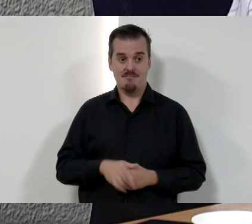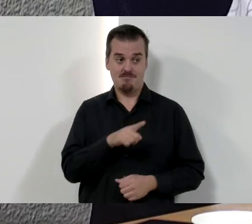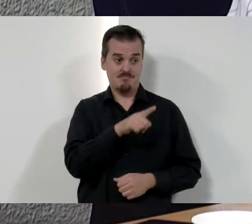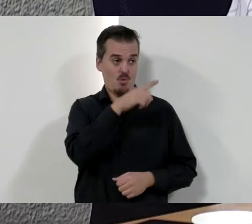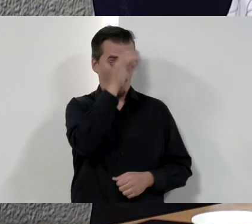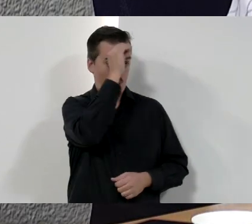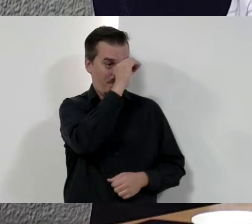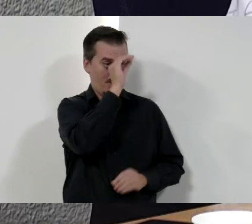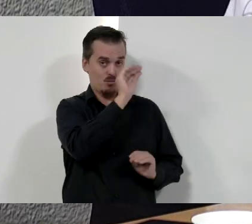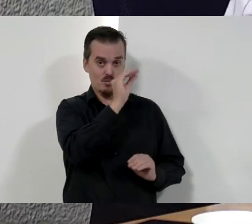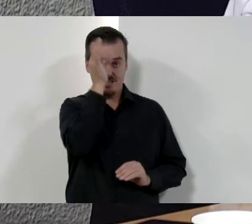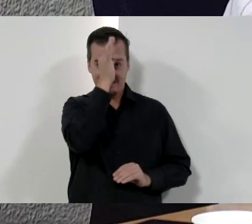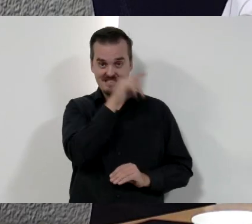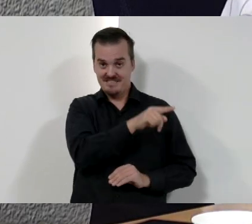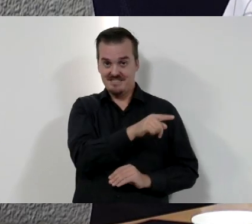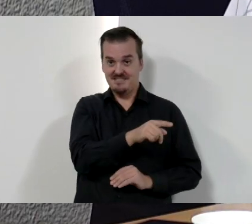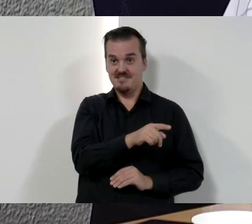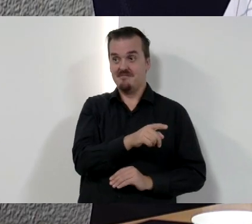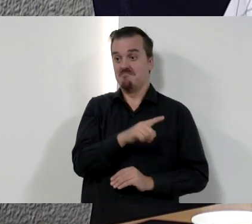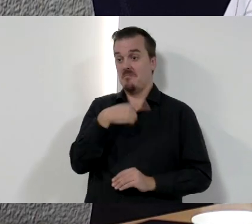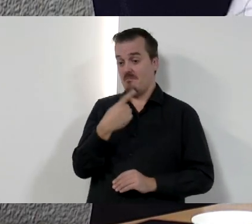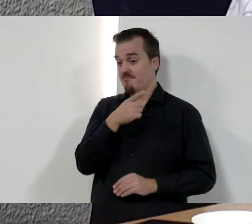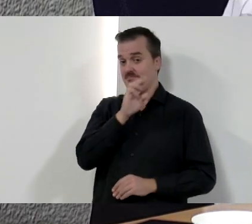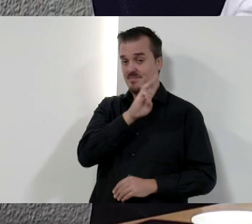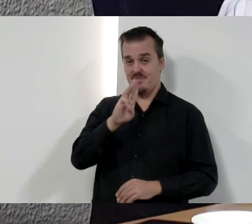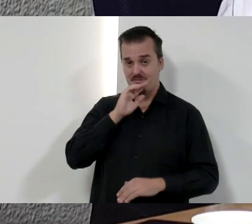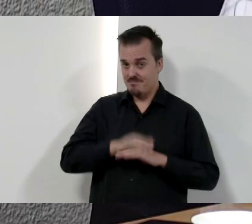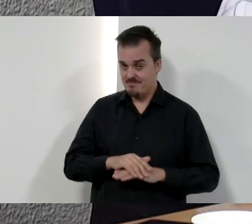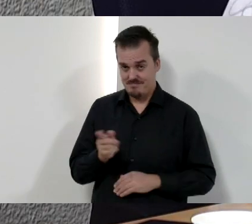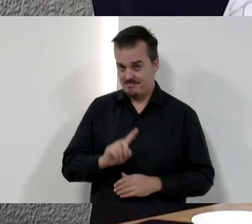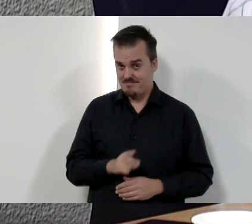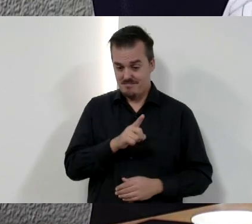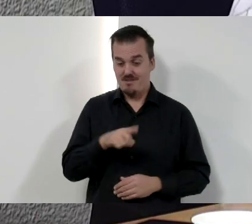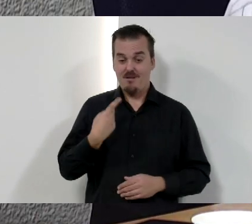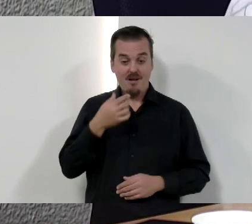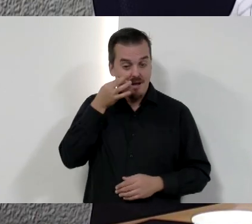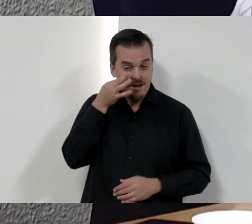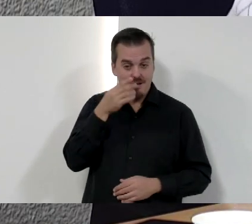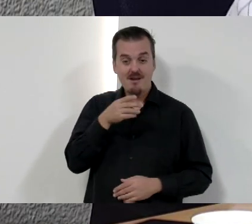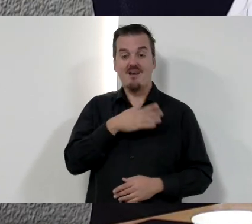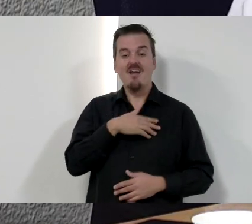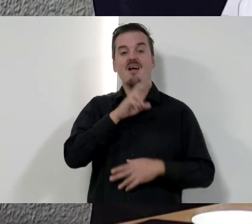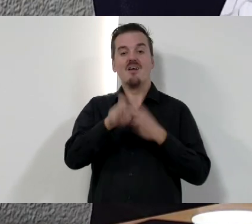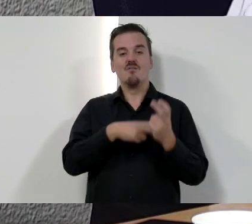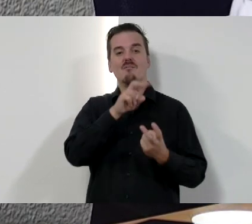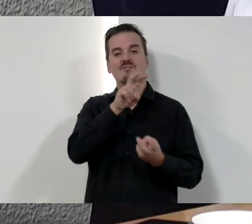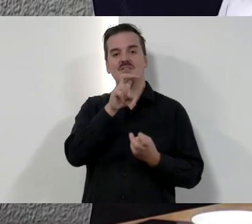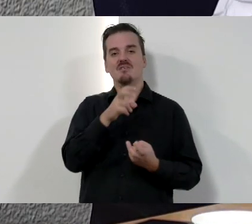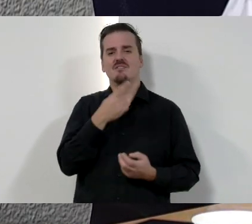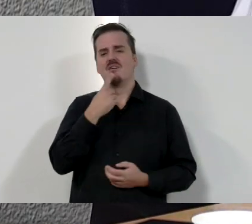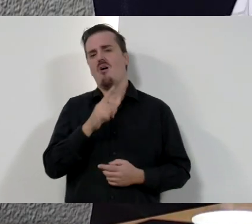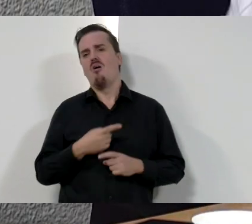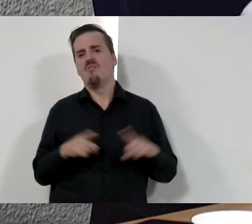tesis de que el Partido Popular lo incumple, no lleva a cabo todas aquellas reformas fiscales que dice, porque sí, no es lo